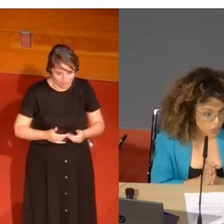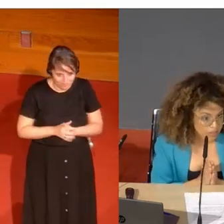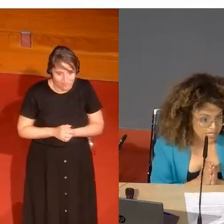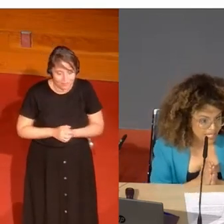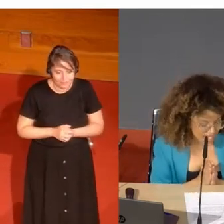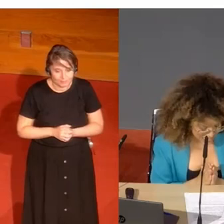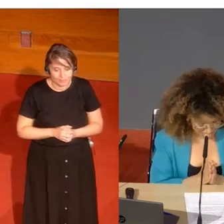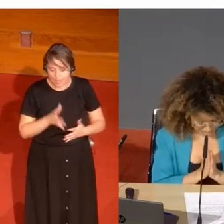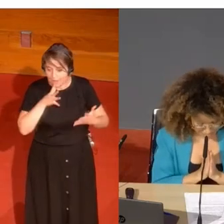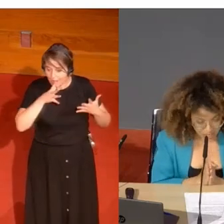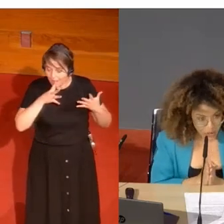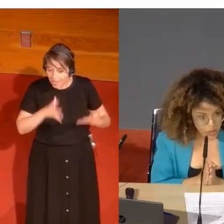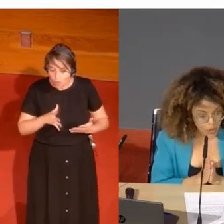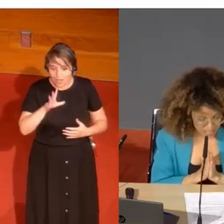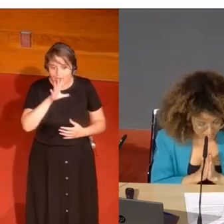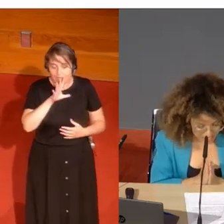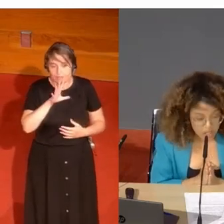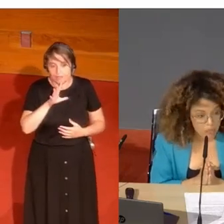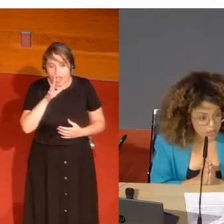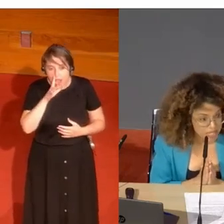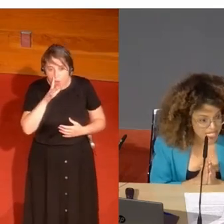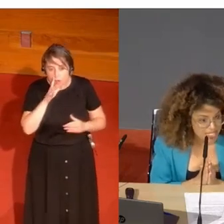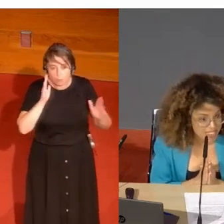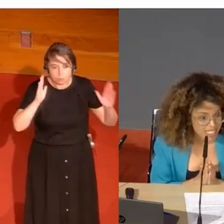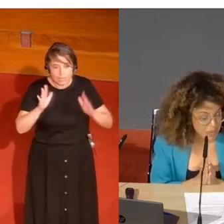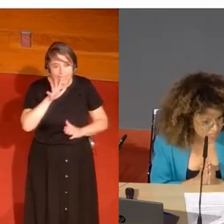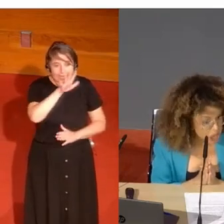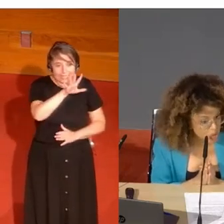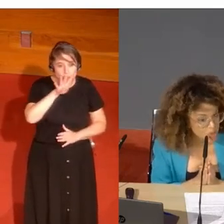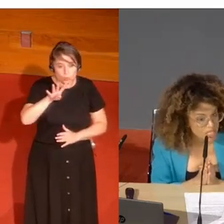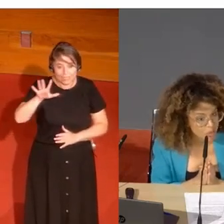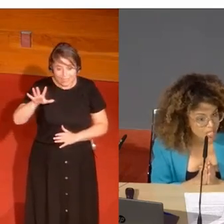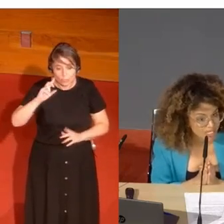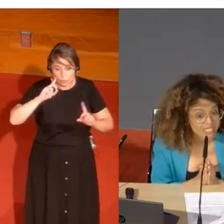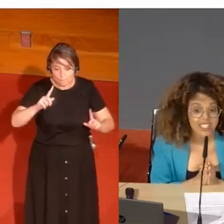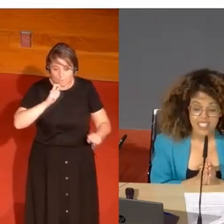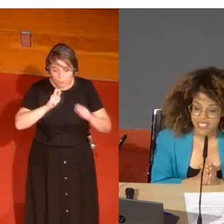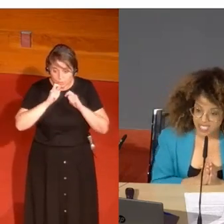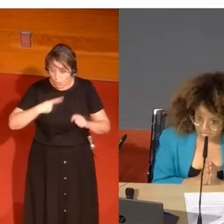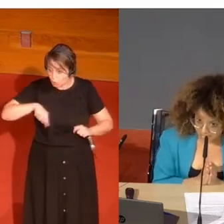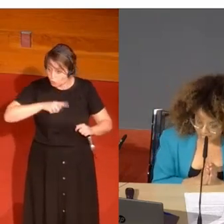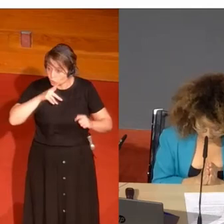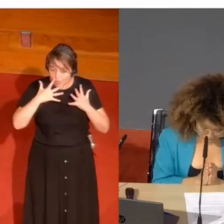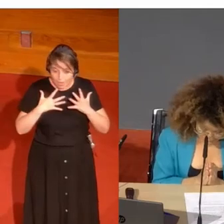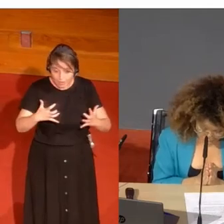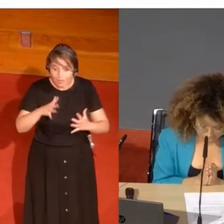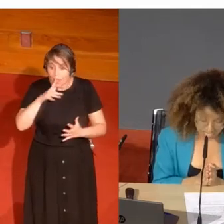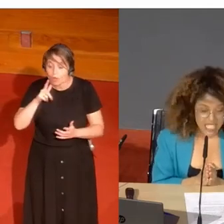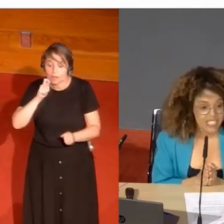entonces actualmente hay 545 periodistas que mientras nosotros estamos aquí están